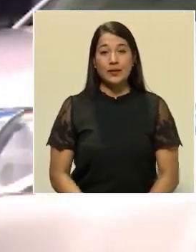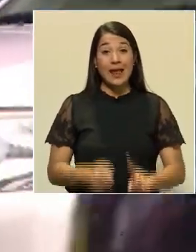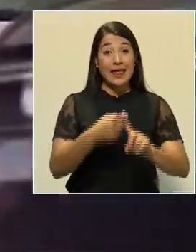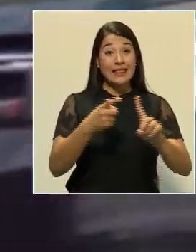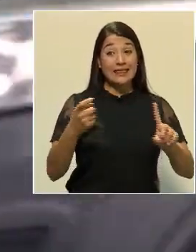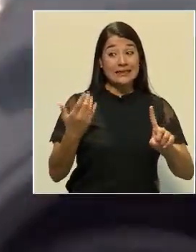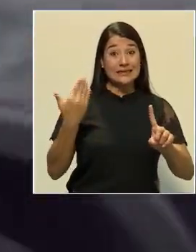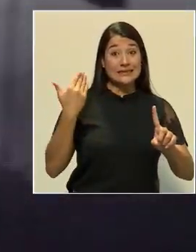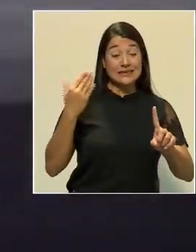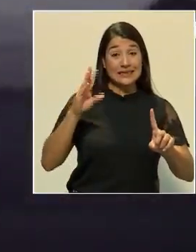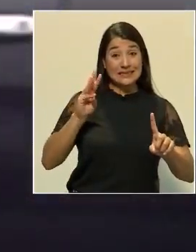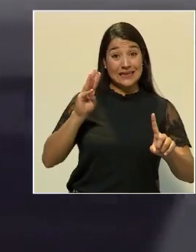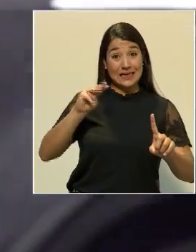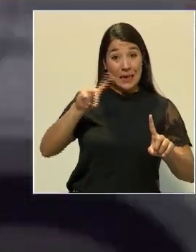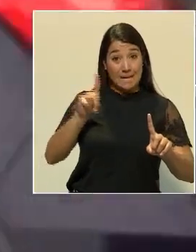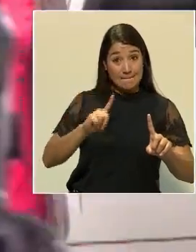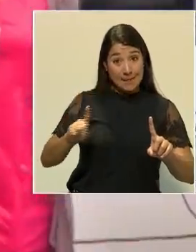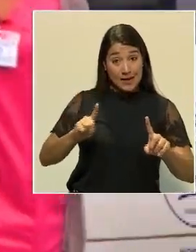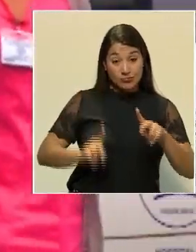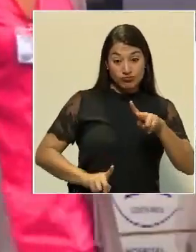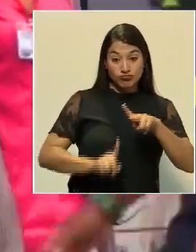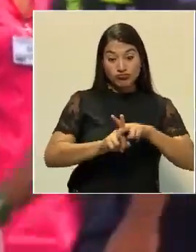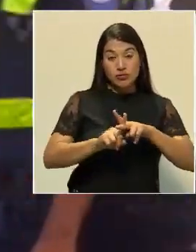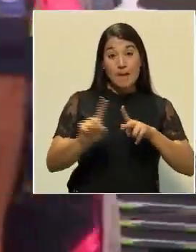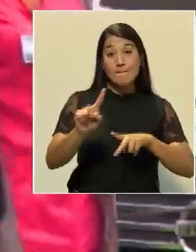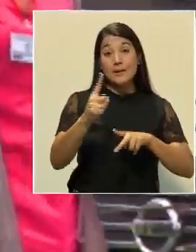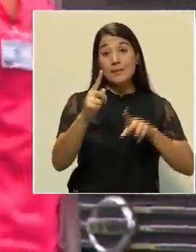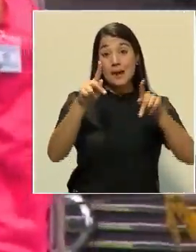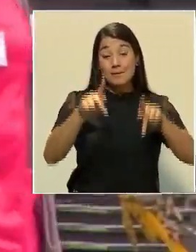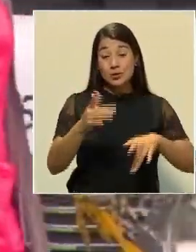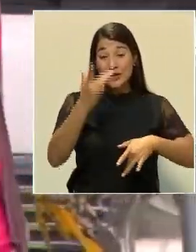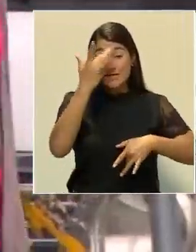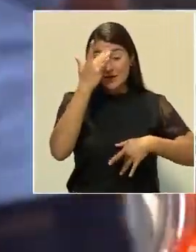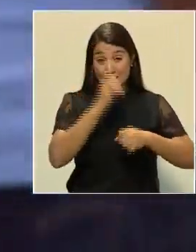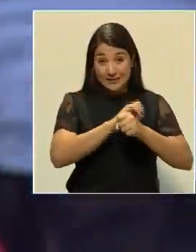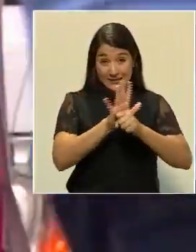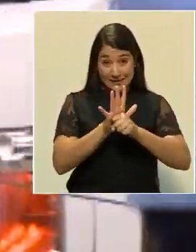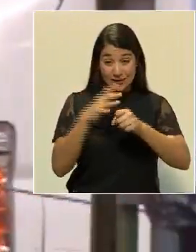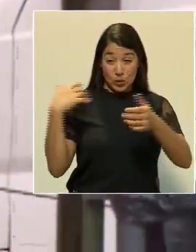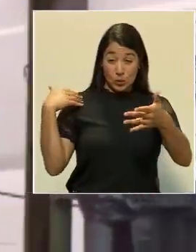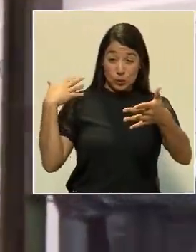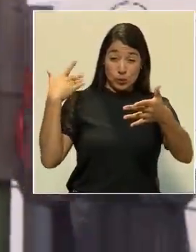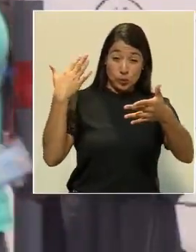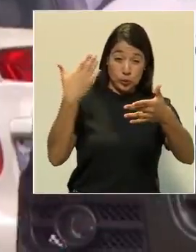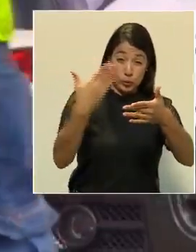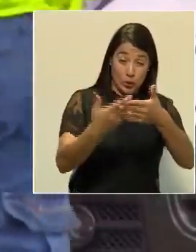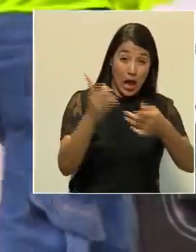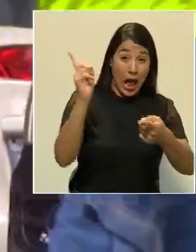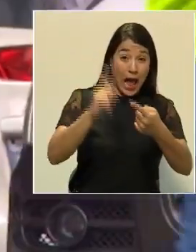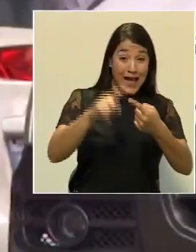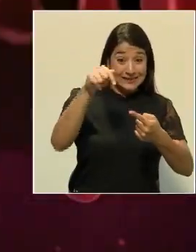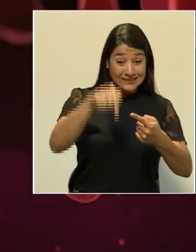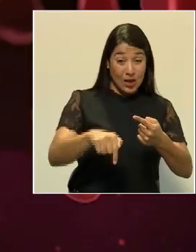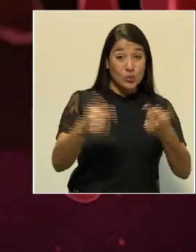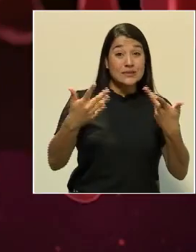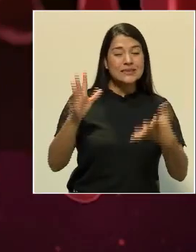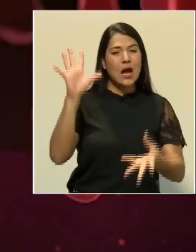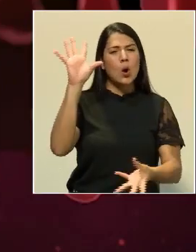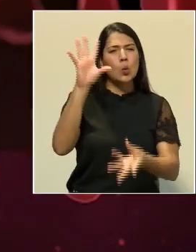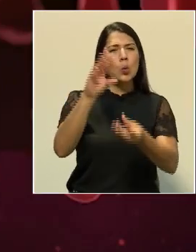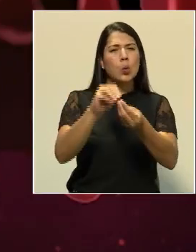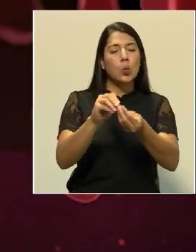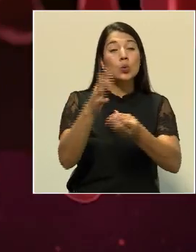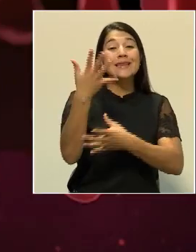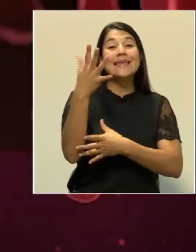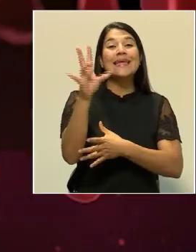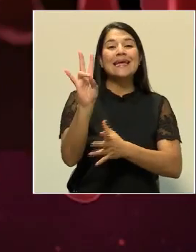Desde el pasado 6 de marzo, cuando se registró el primer caso de COVID-19 a la fecha, el país registró este 30 de julio un total